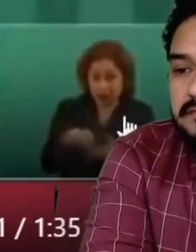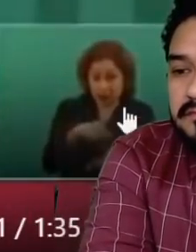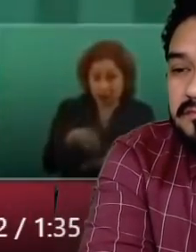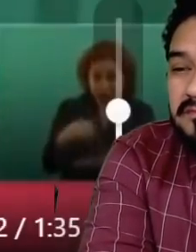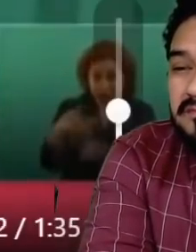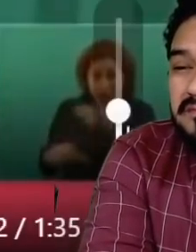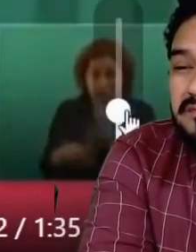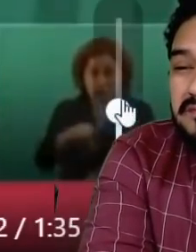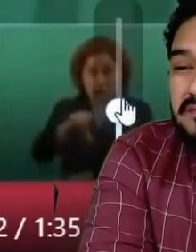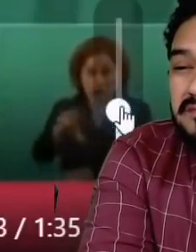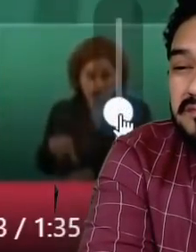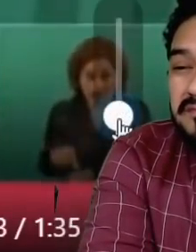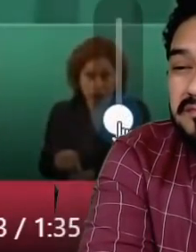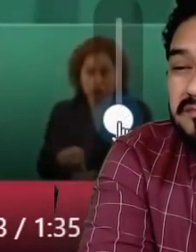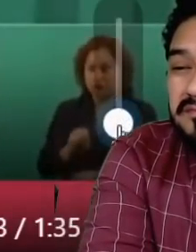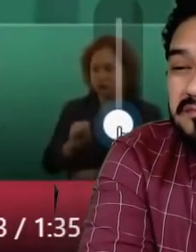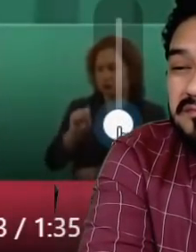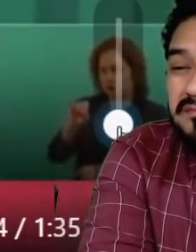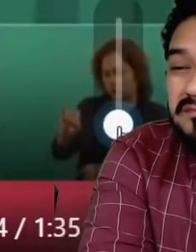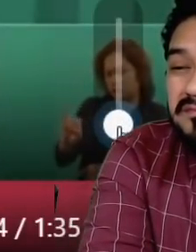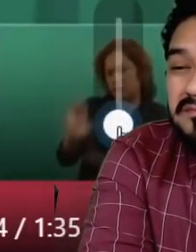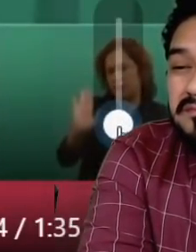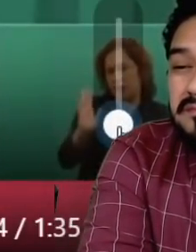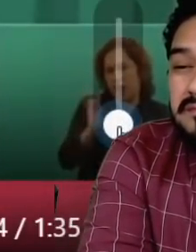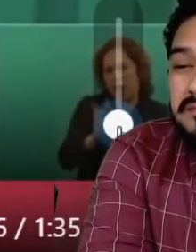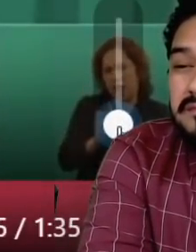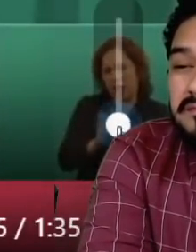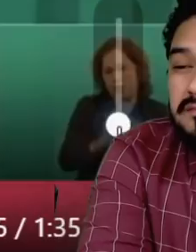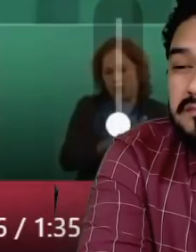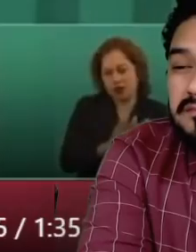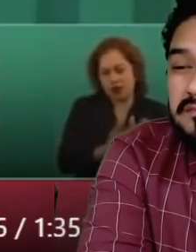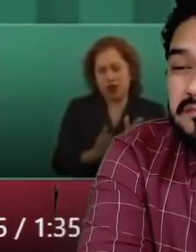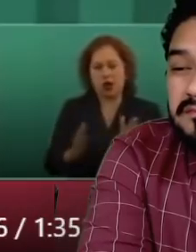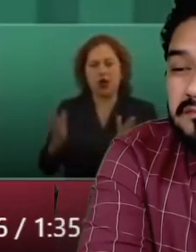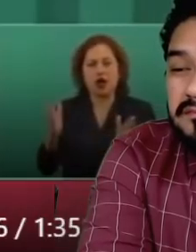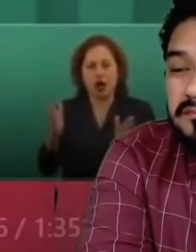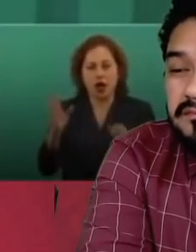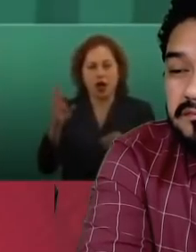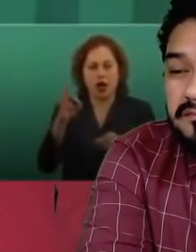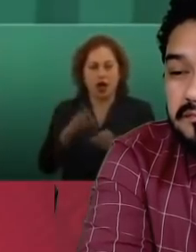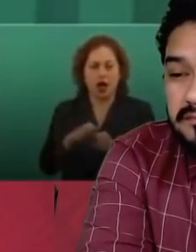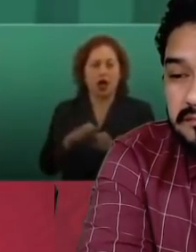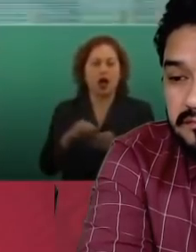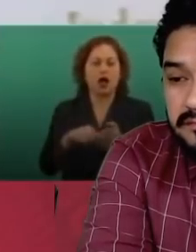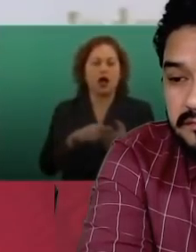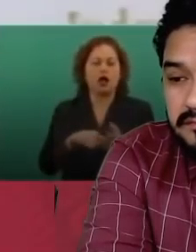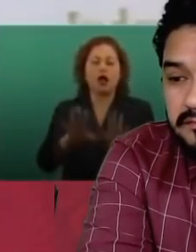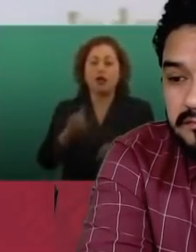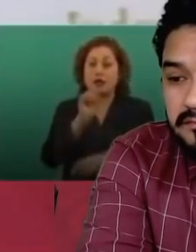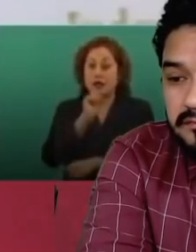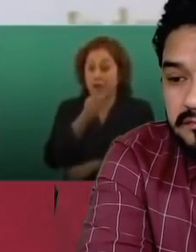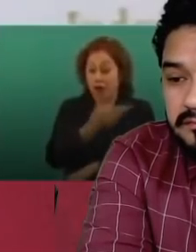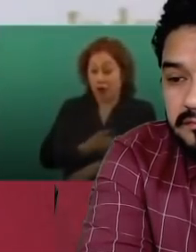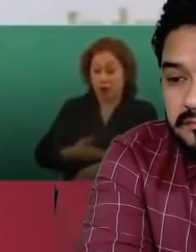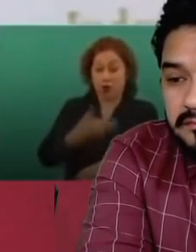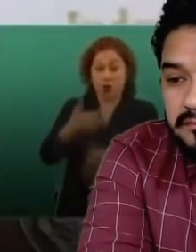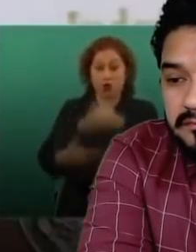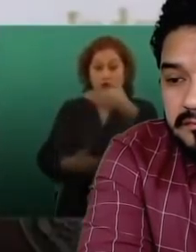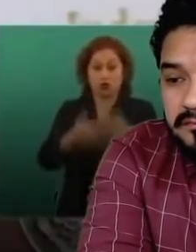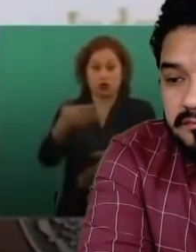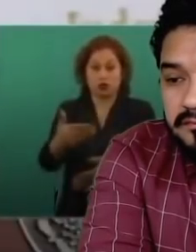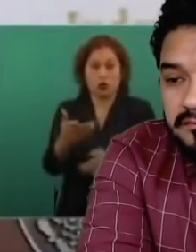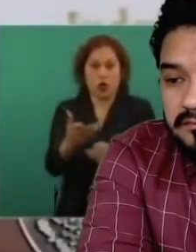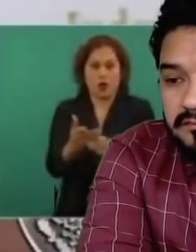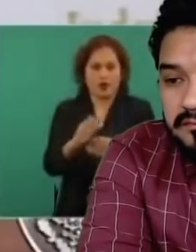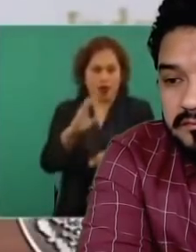termine con este proceso, que no concluye, porque también la